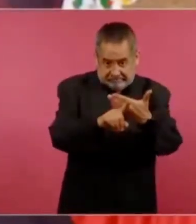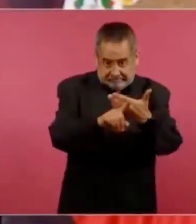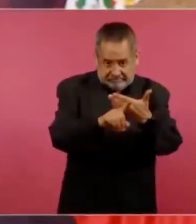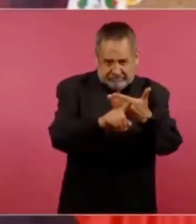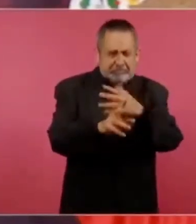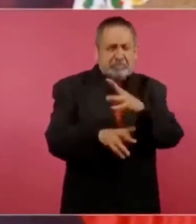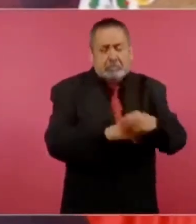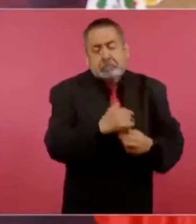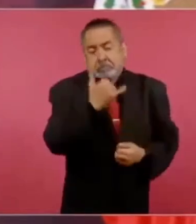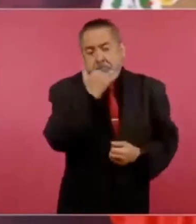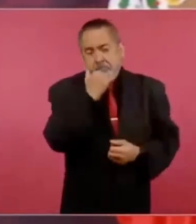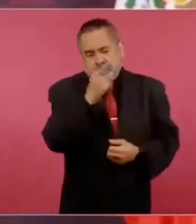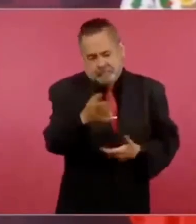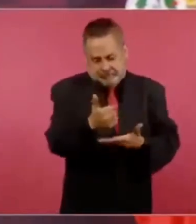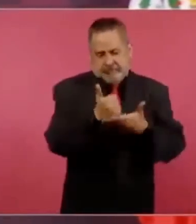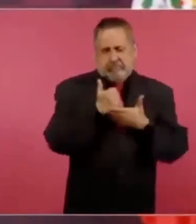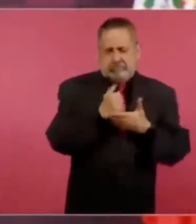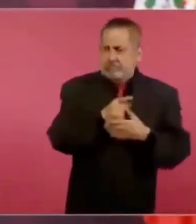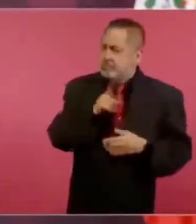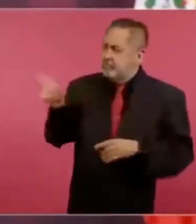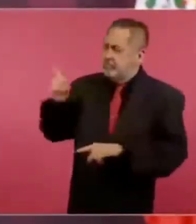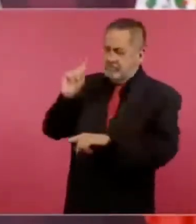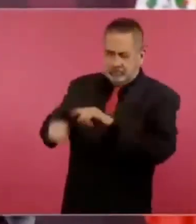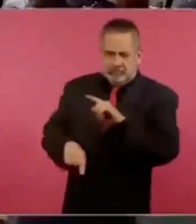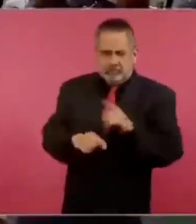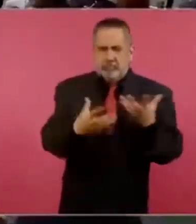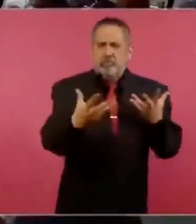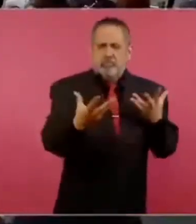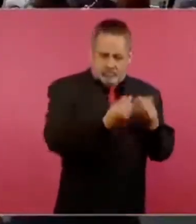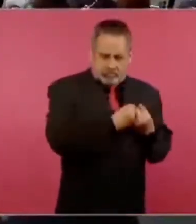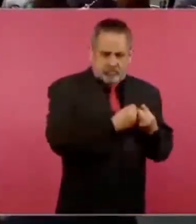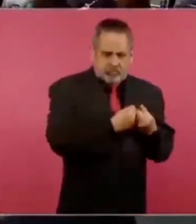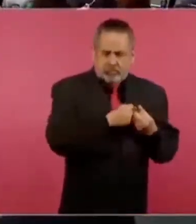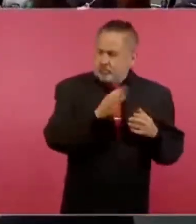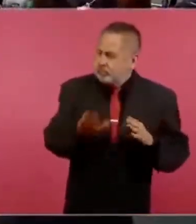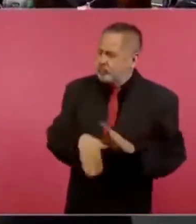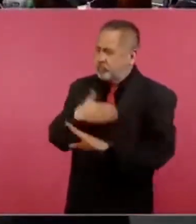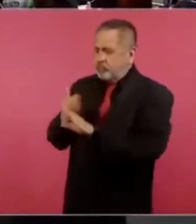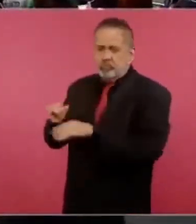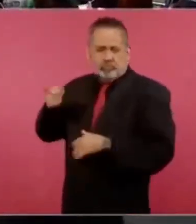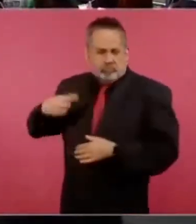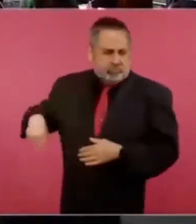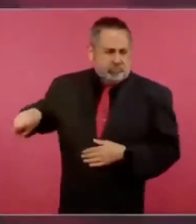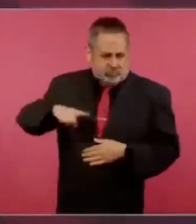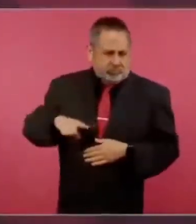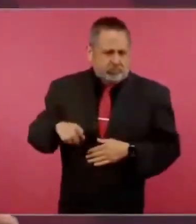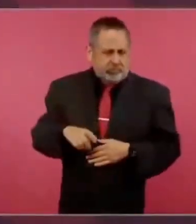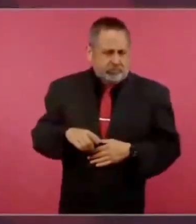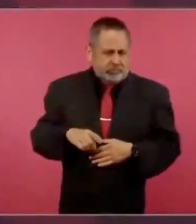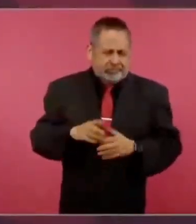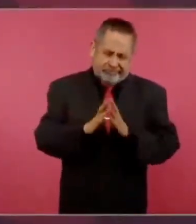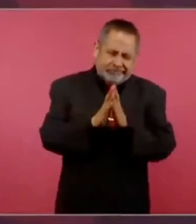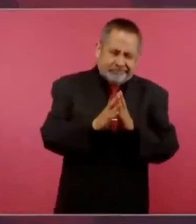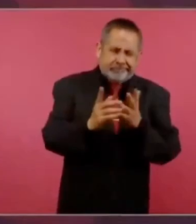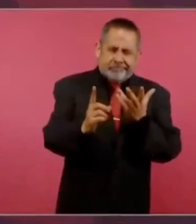que les ayudara para que se unieran en contra mía, en contra de nosotros.